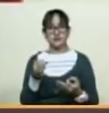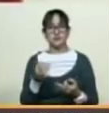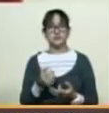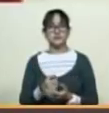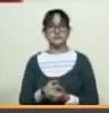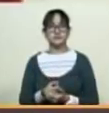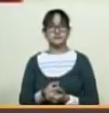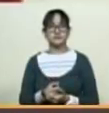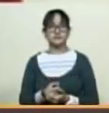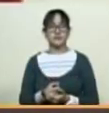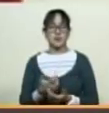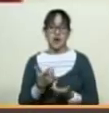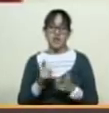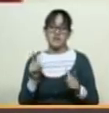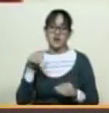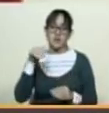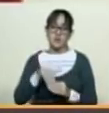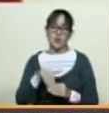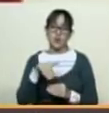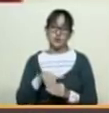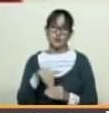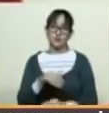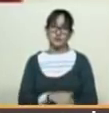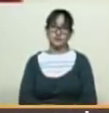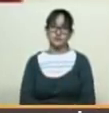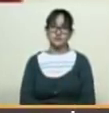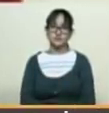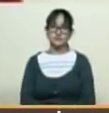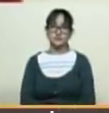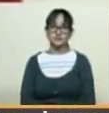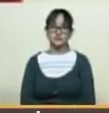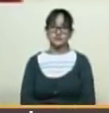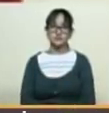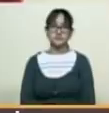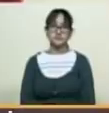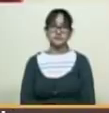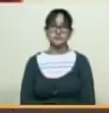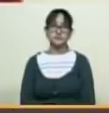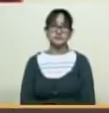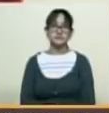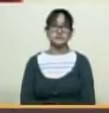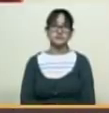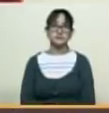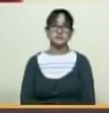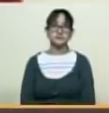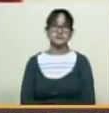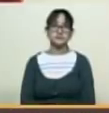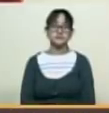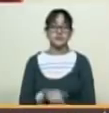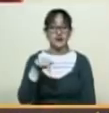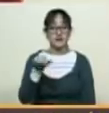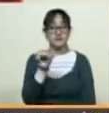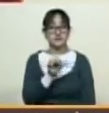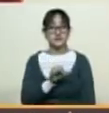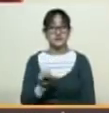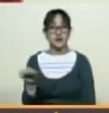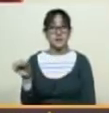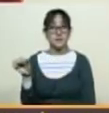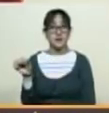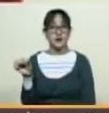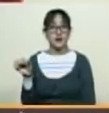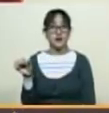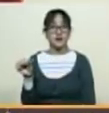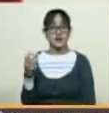actividad para que puedan ejercer su derecho al voto. Asimismo, en esta semana, en